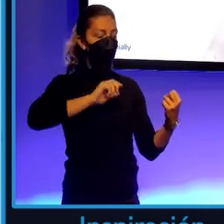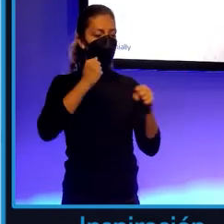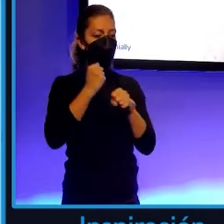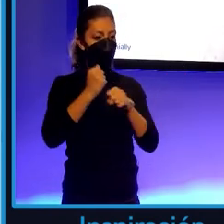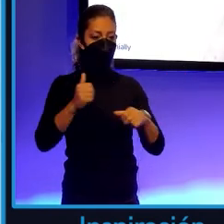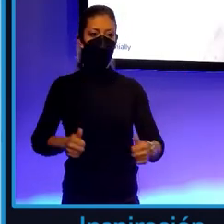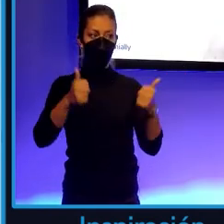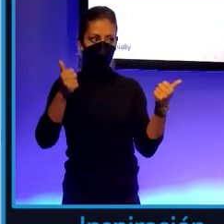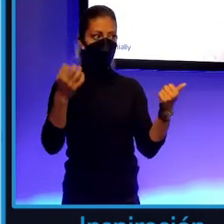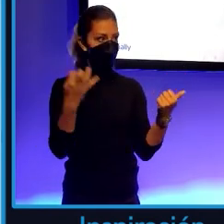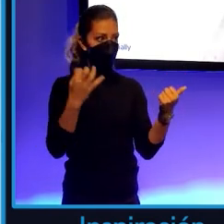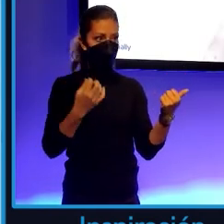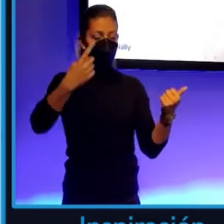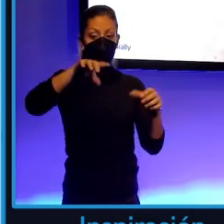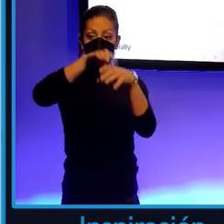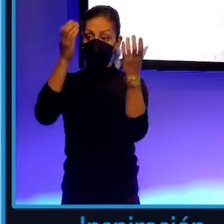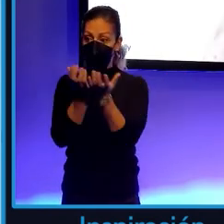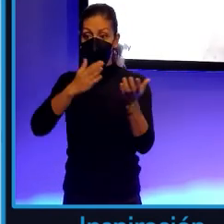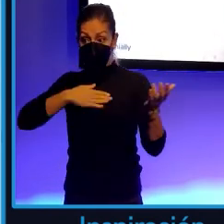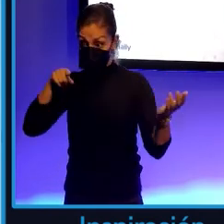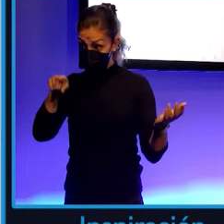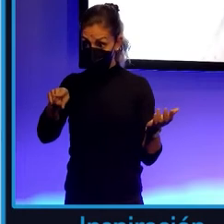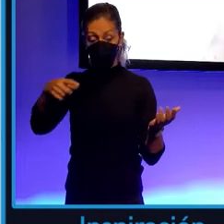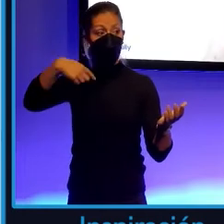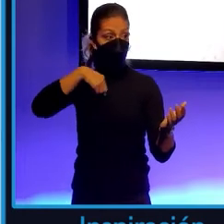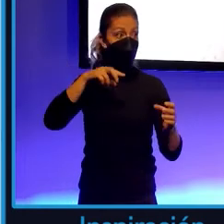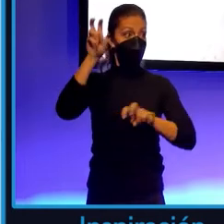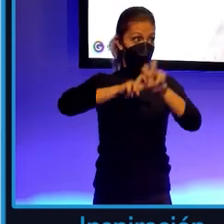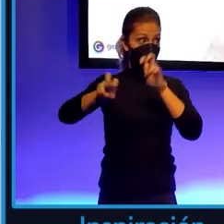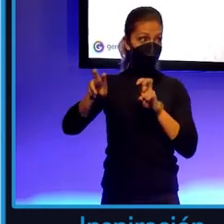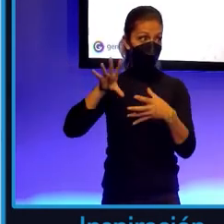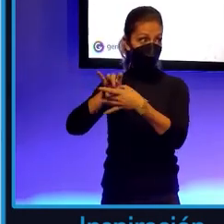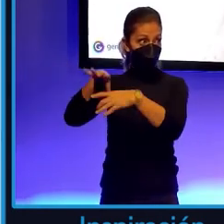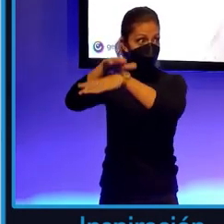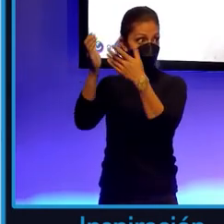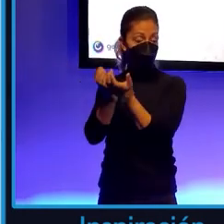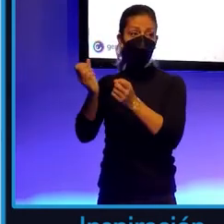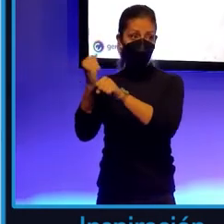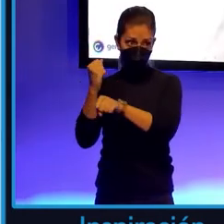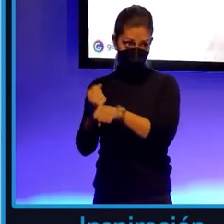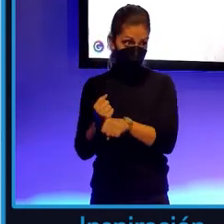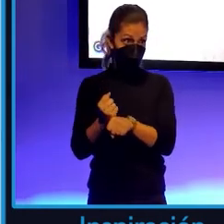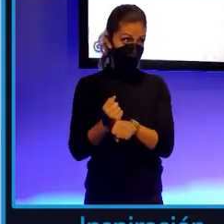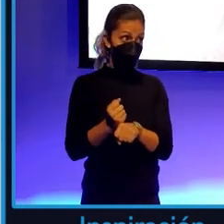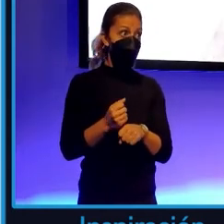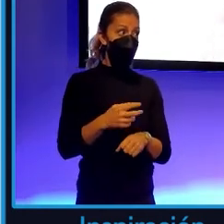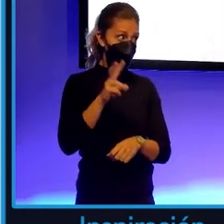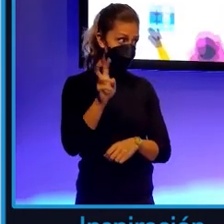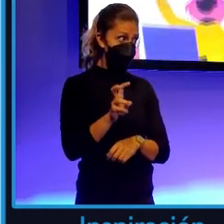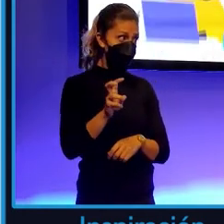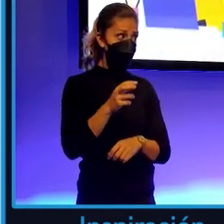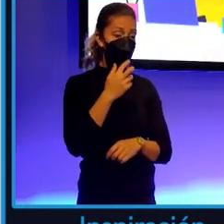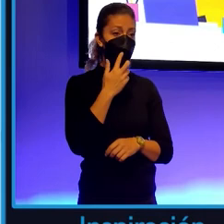mundo sea como nosotros queremos que sea porque además somos nosotros los que decidimos lo que queremos que sea el mundo vale